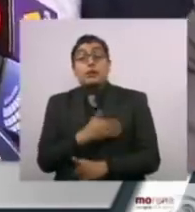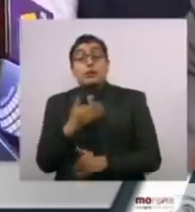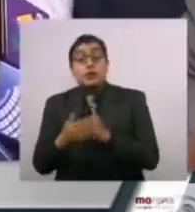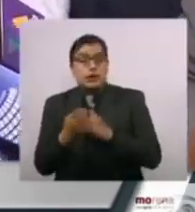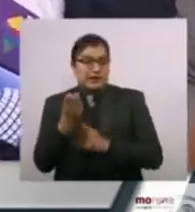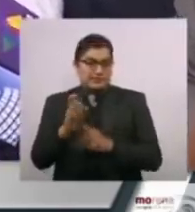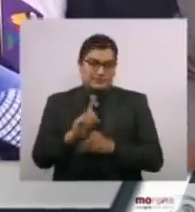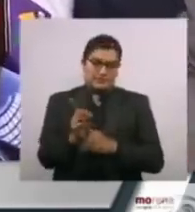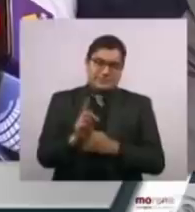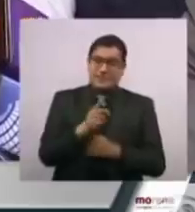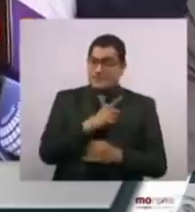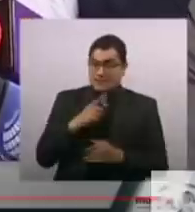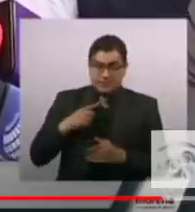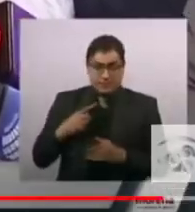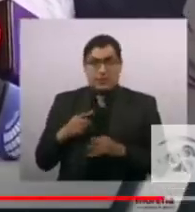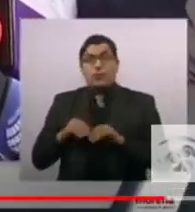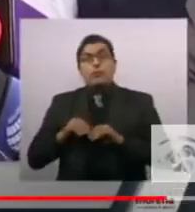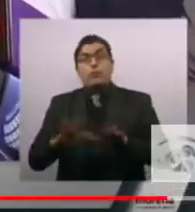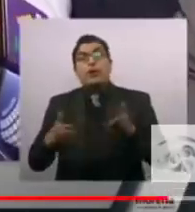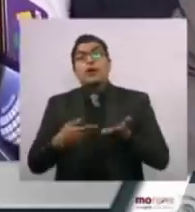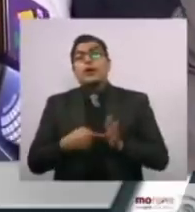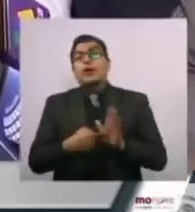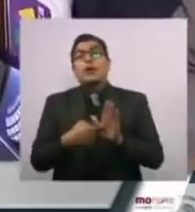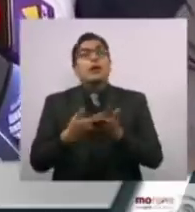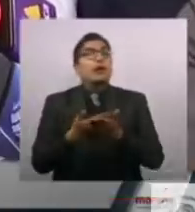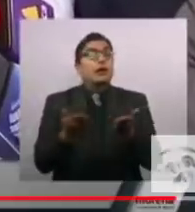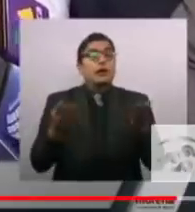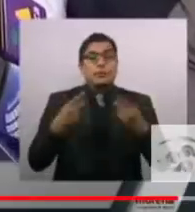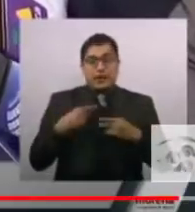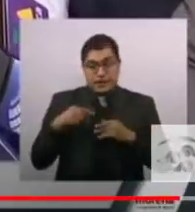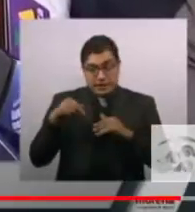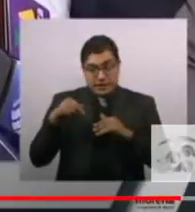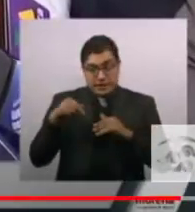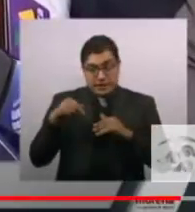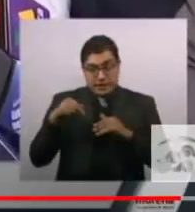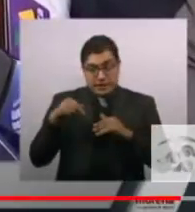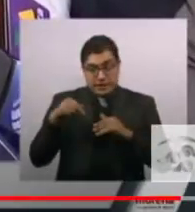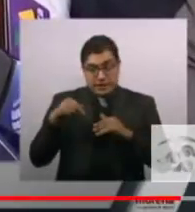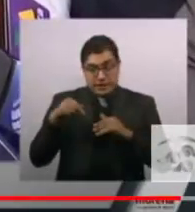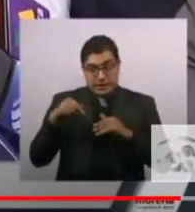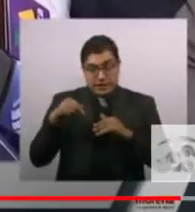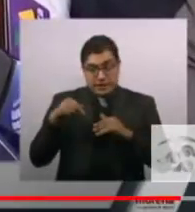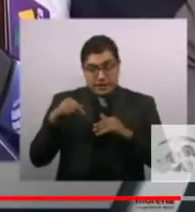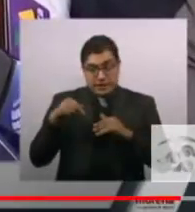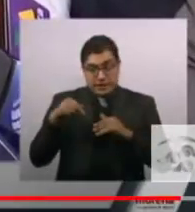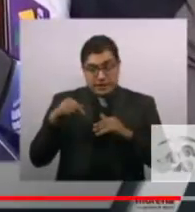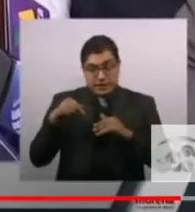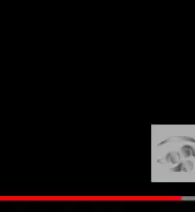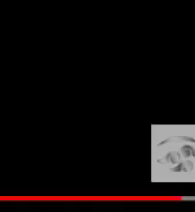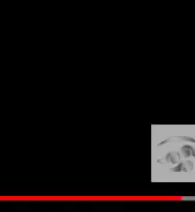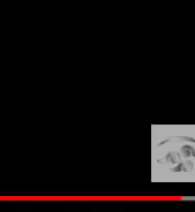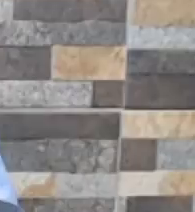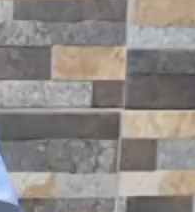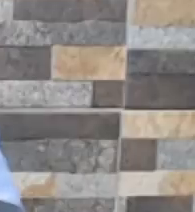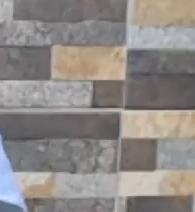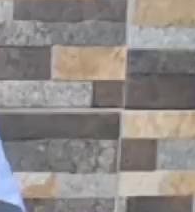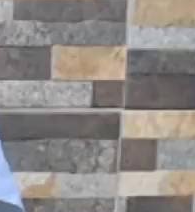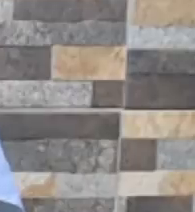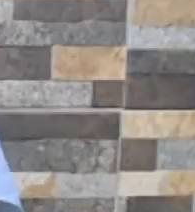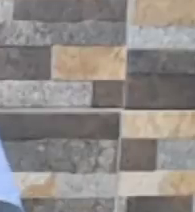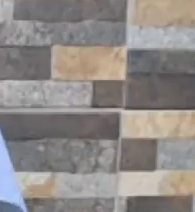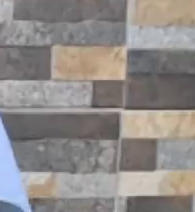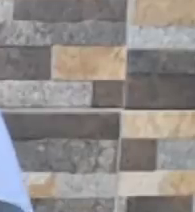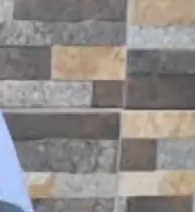No se puede abrir al público el expediente. Bueno, eso ya lo había dicho Pablo Gómez, ¿no? ¿Cuál